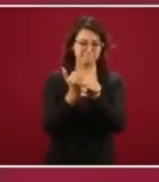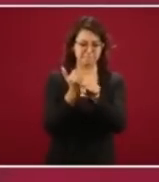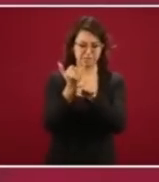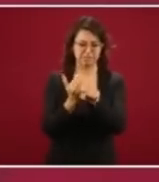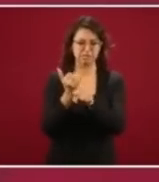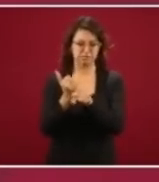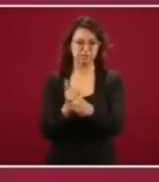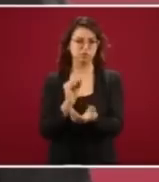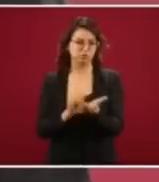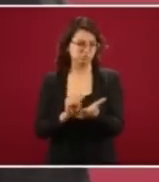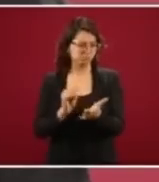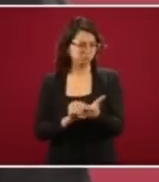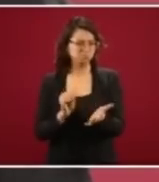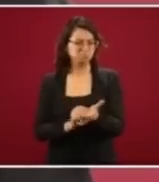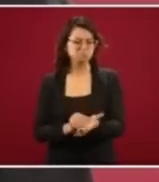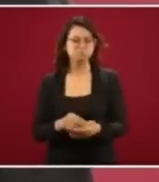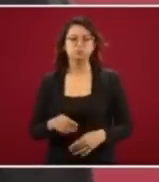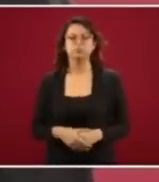abiertas.